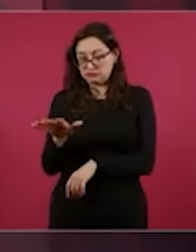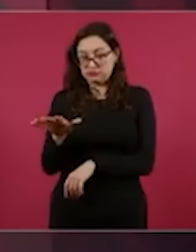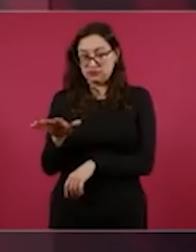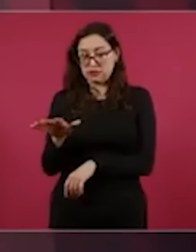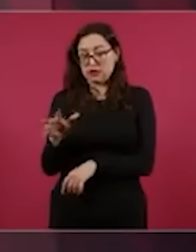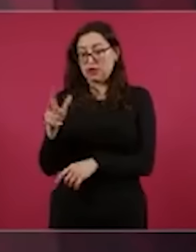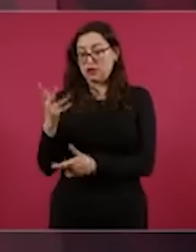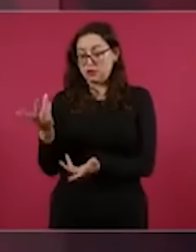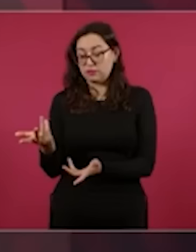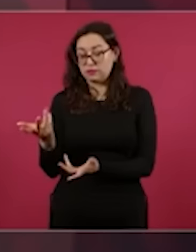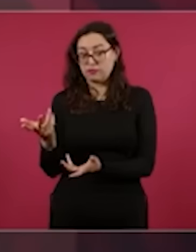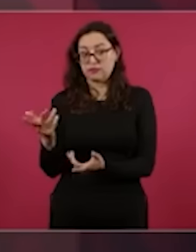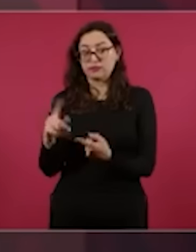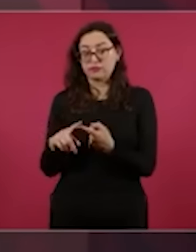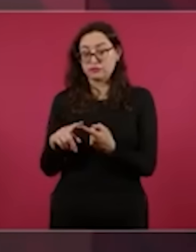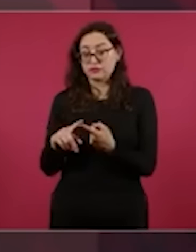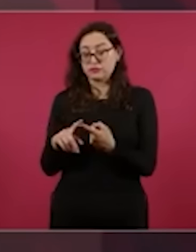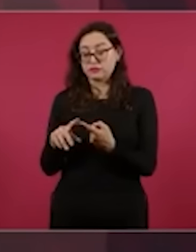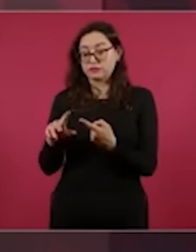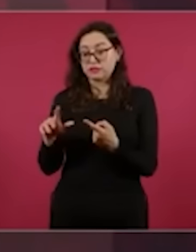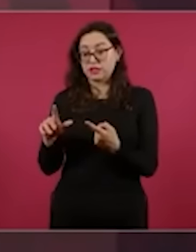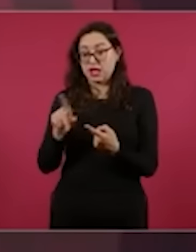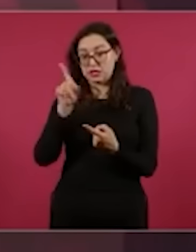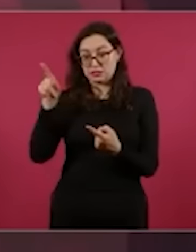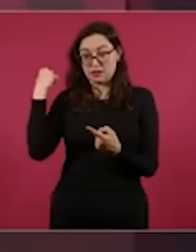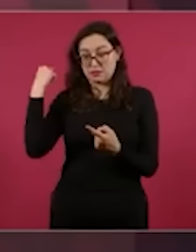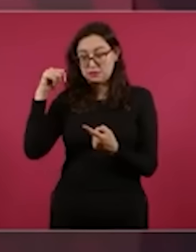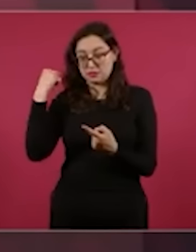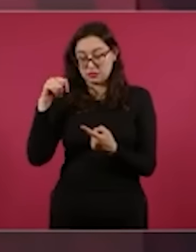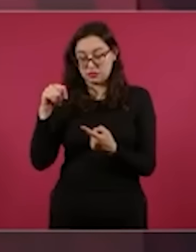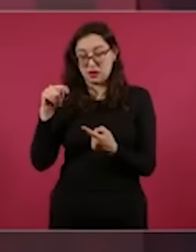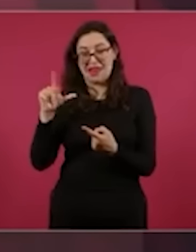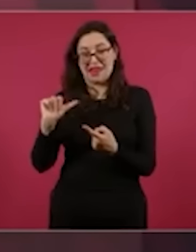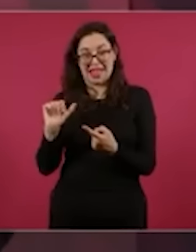los manantiales de Santa Fe,